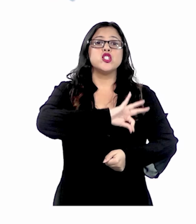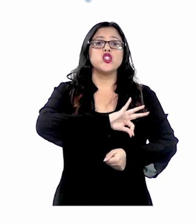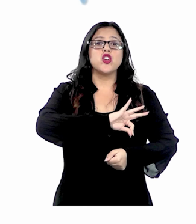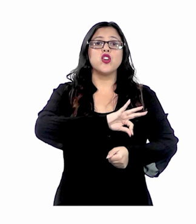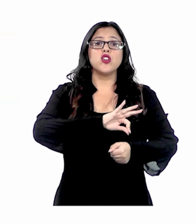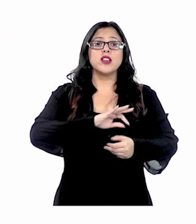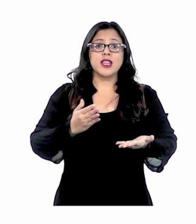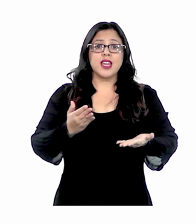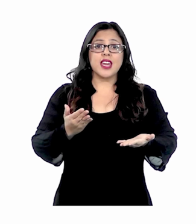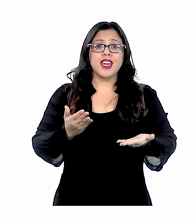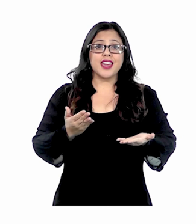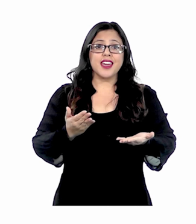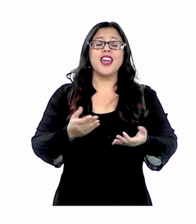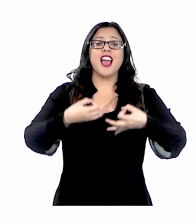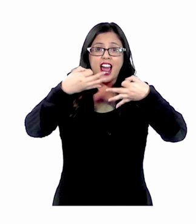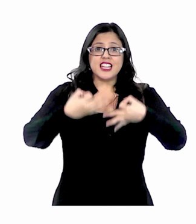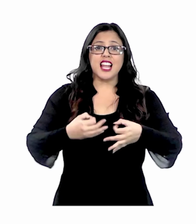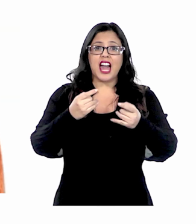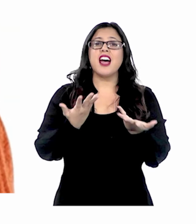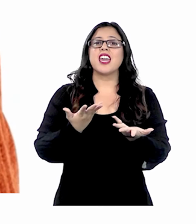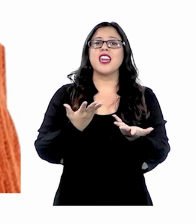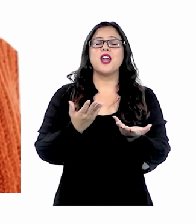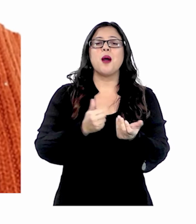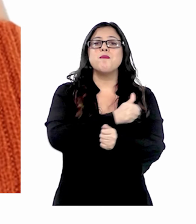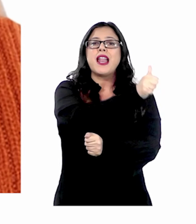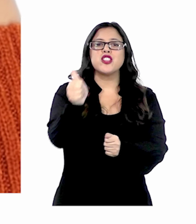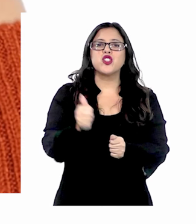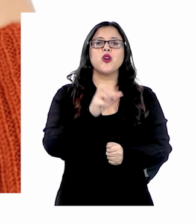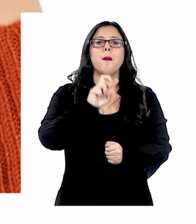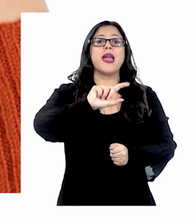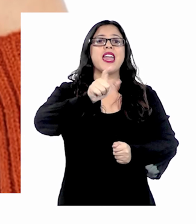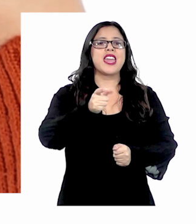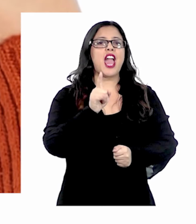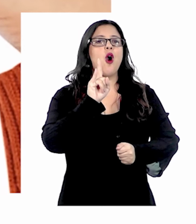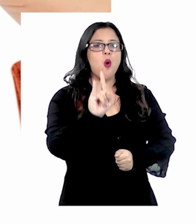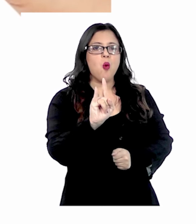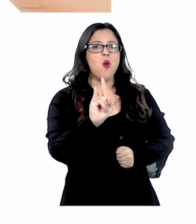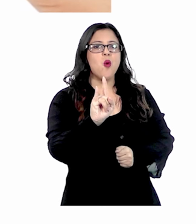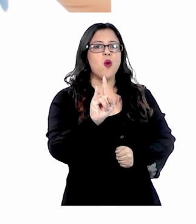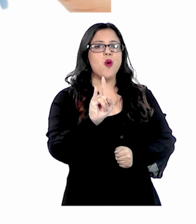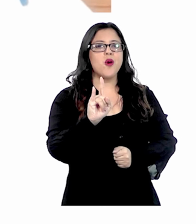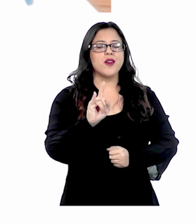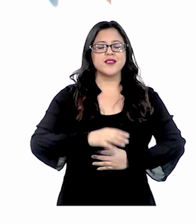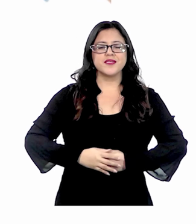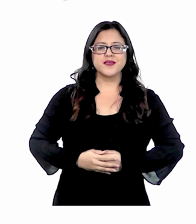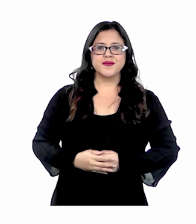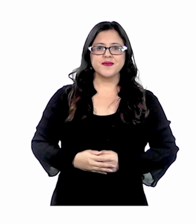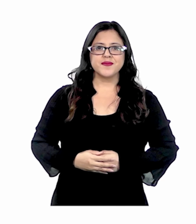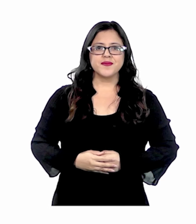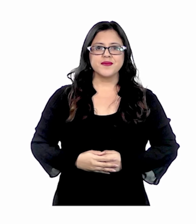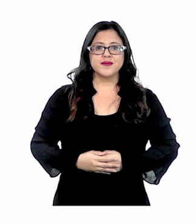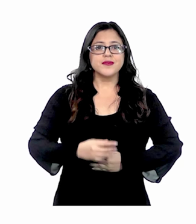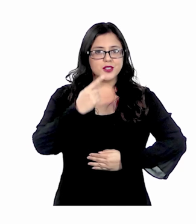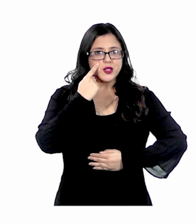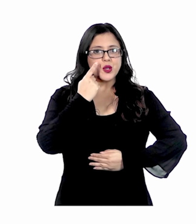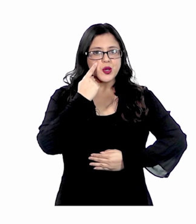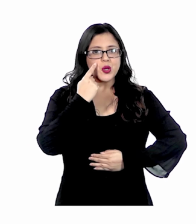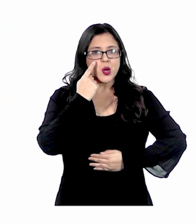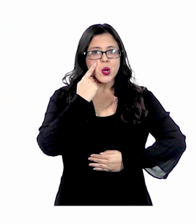pensión garantizada universal, la PGU, pensión garantizada